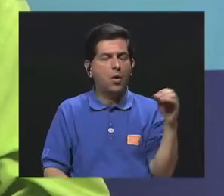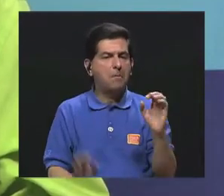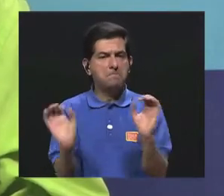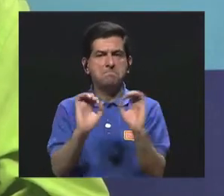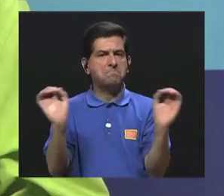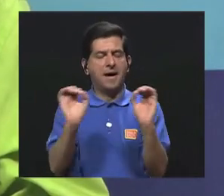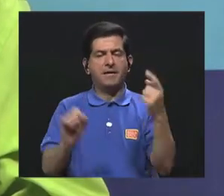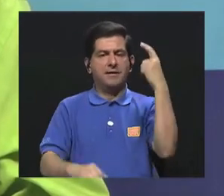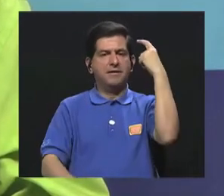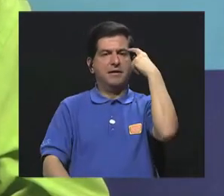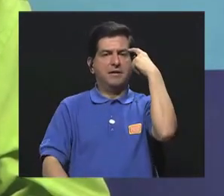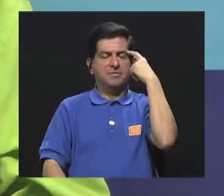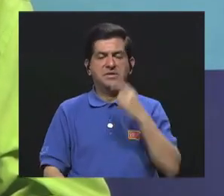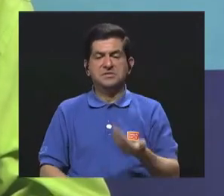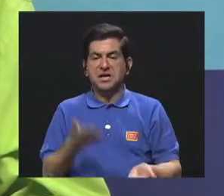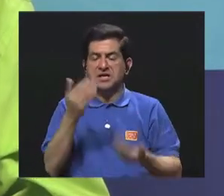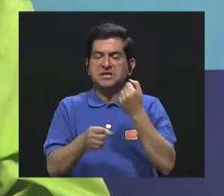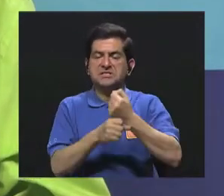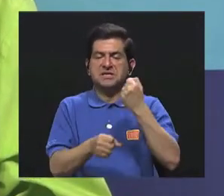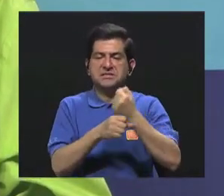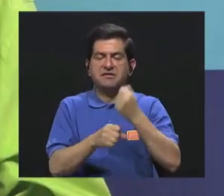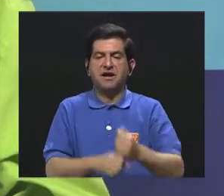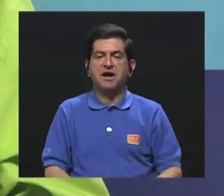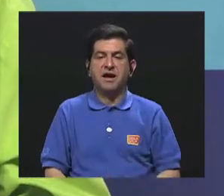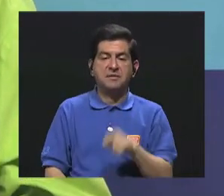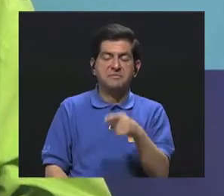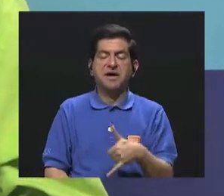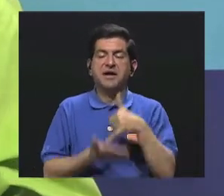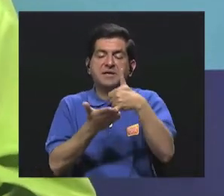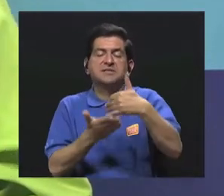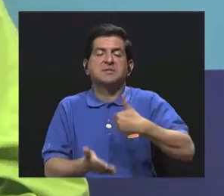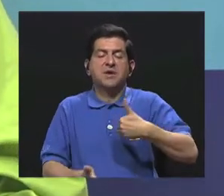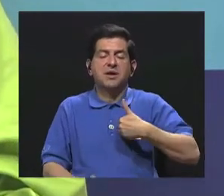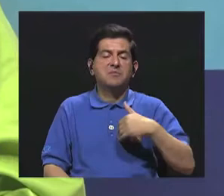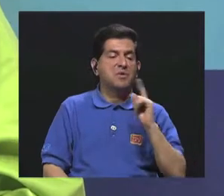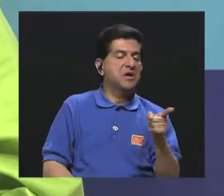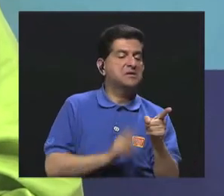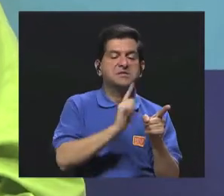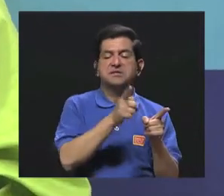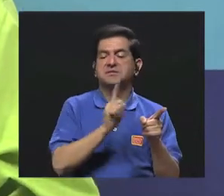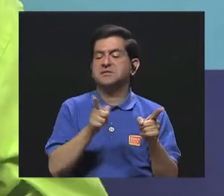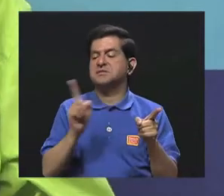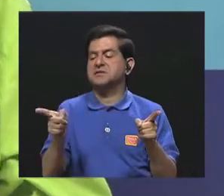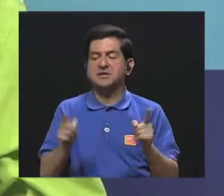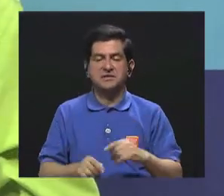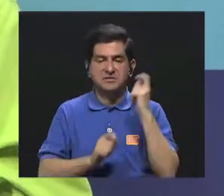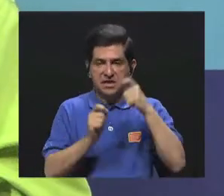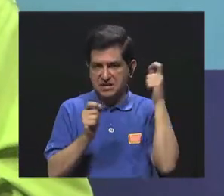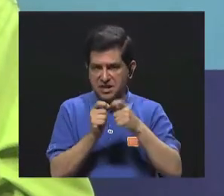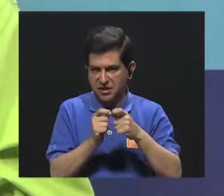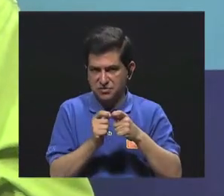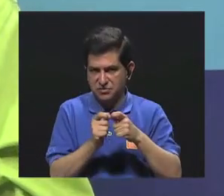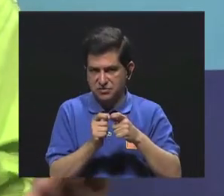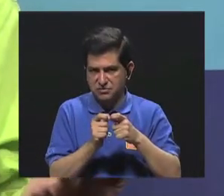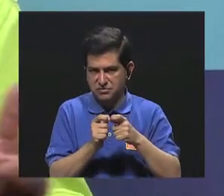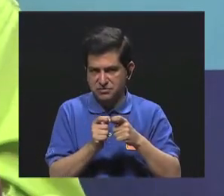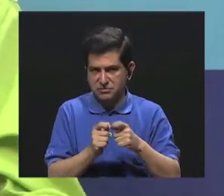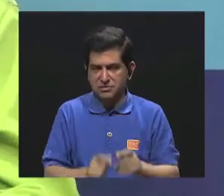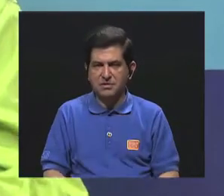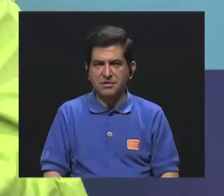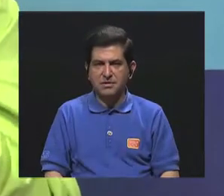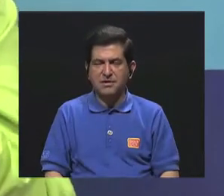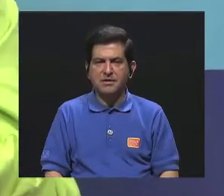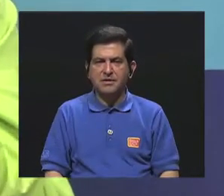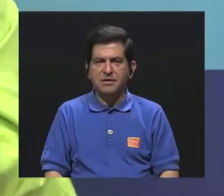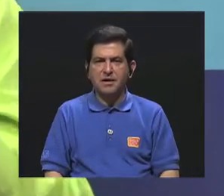piensa en que se puede trabajar así para ganar este premio y este otro específicamente,